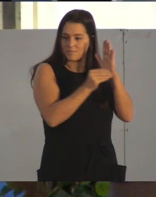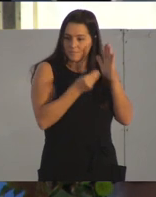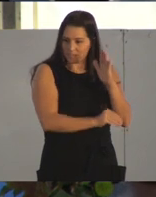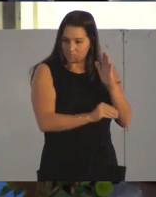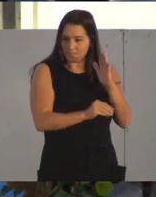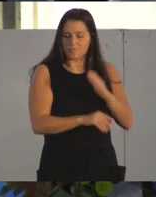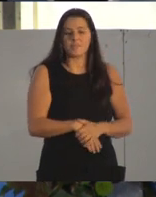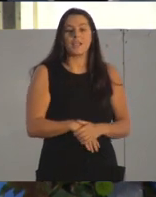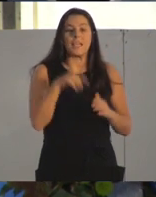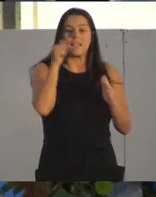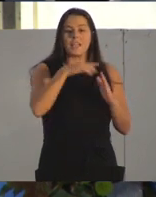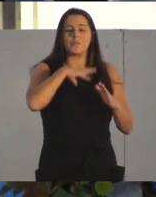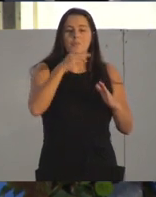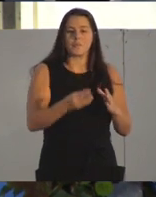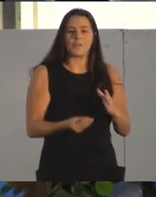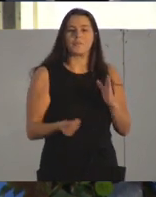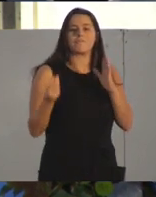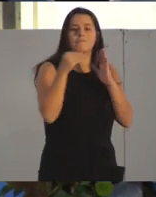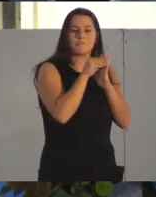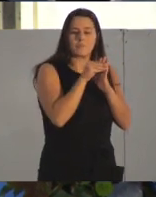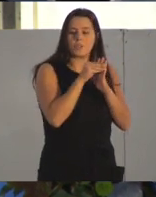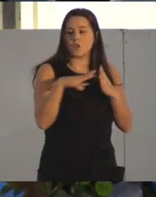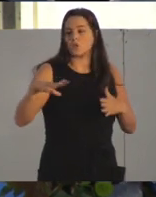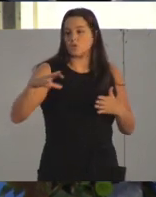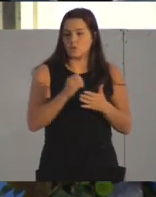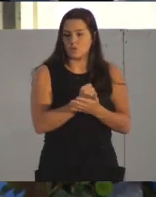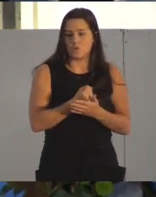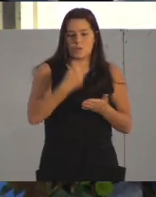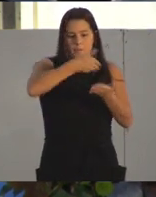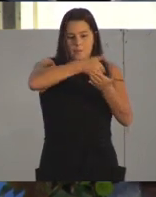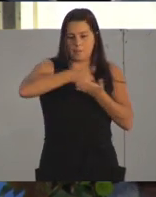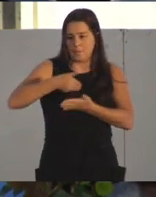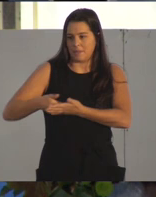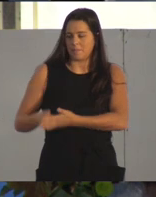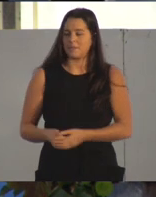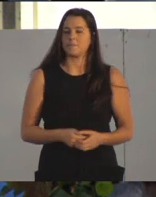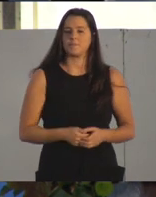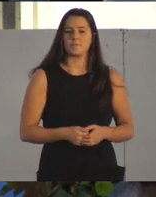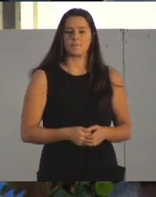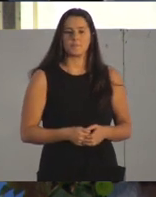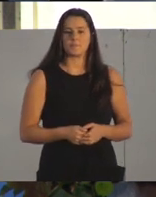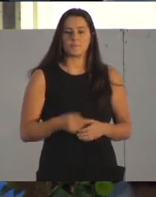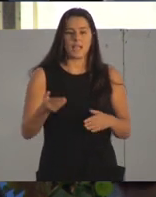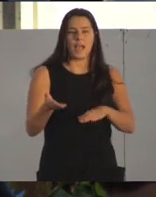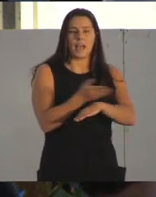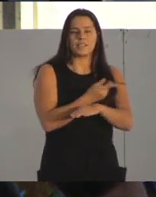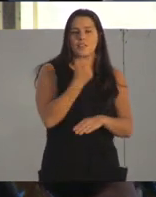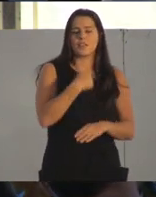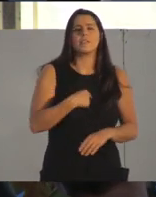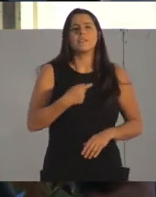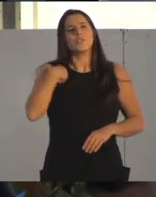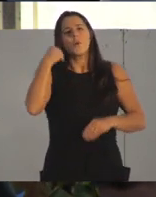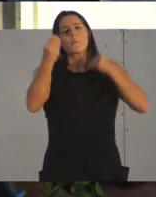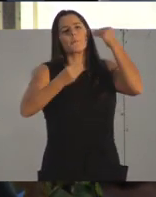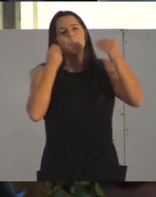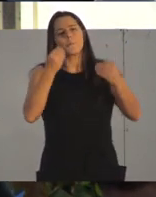donde englobar y poder introducir todo aquello que nos van pidiendo. Está claro, antes nos decían, ¿podemos comer